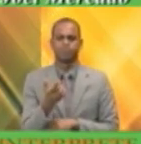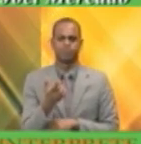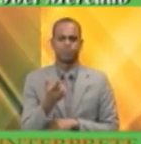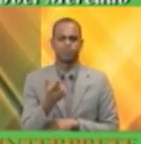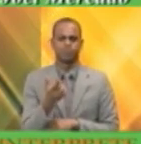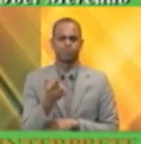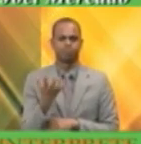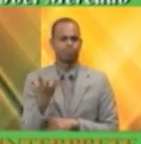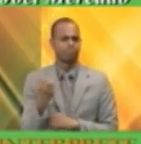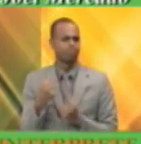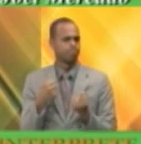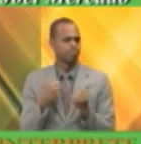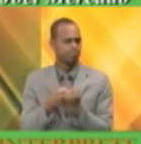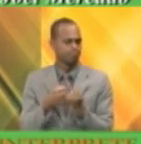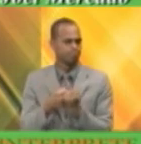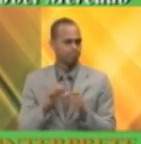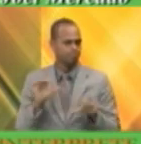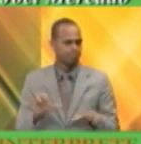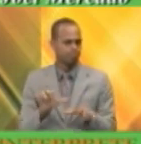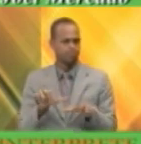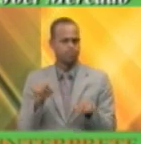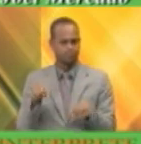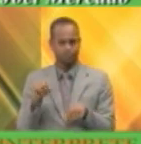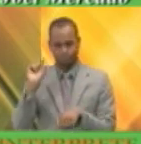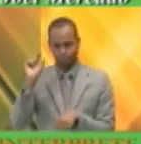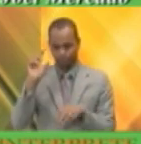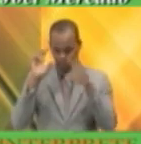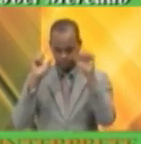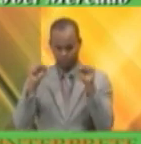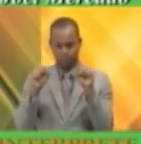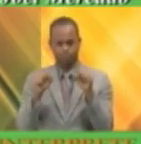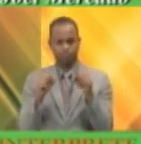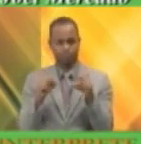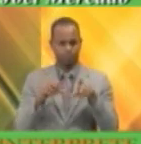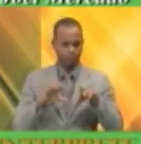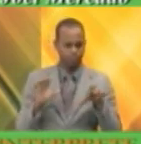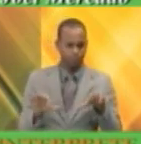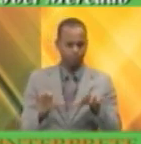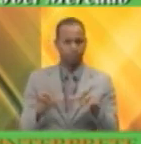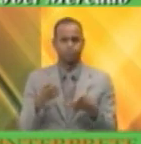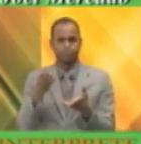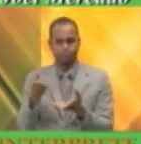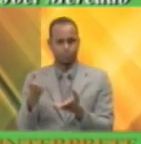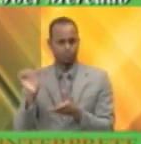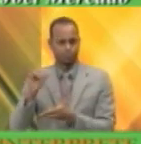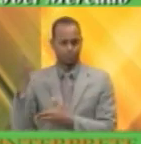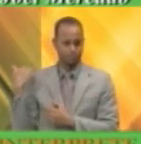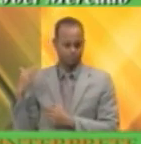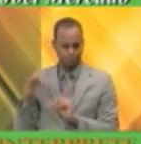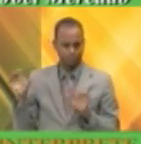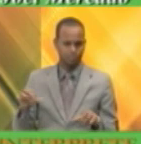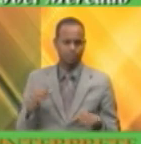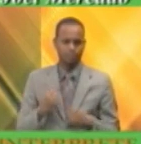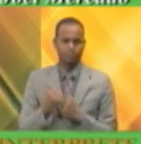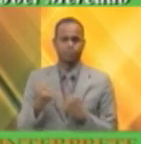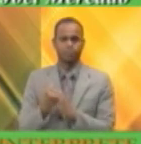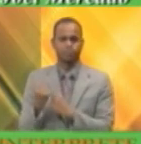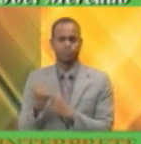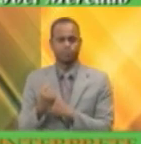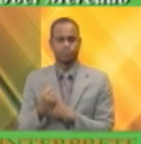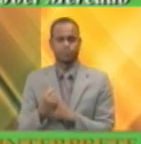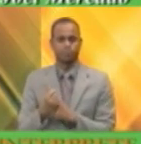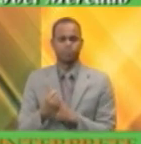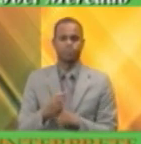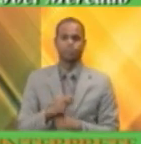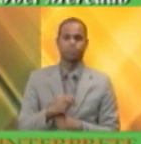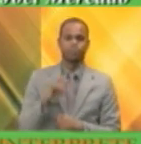colaborar en esta gestión, como la hicimos en la anterior también, no nos podemos quejar, al principio sí de Jaime